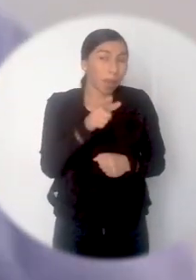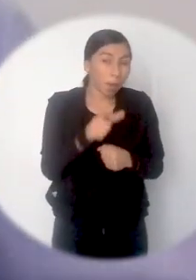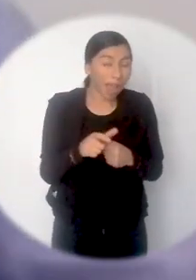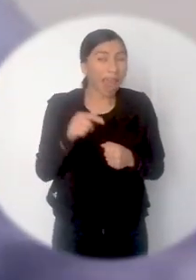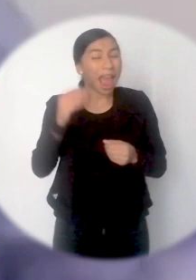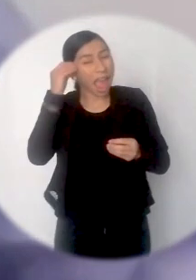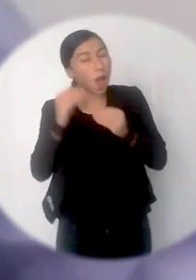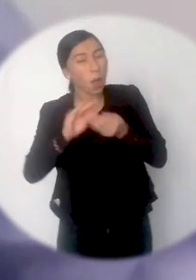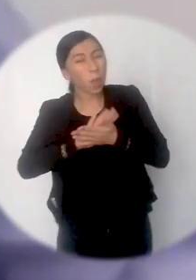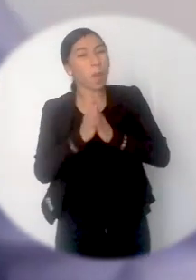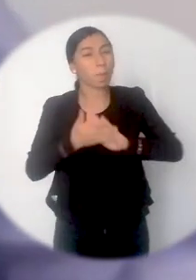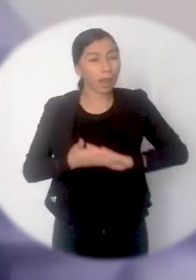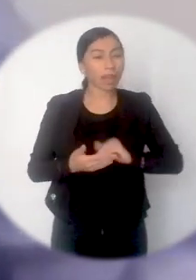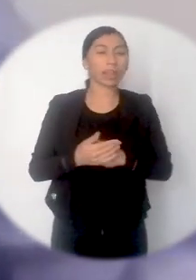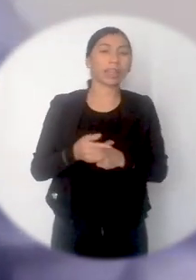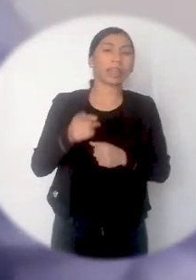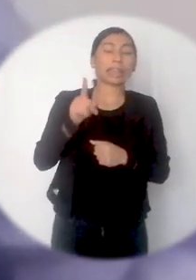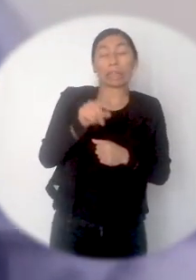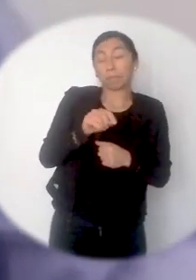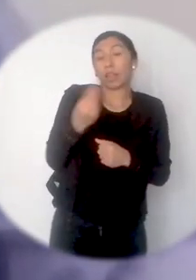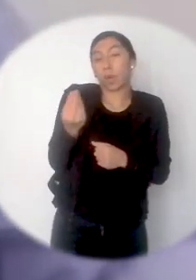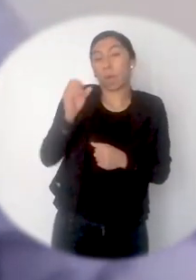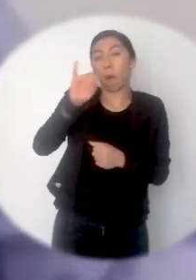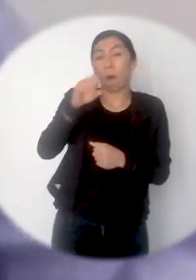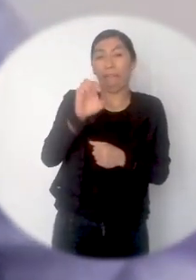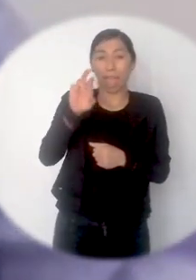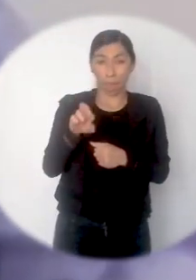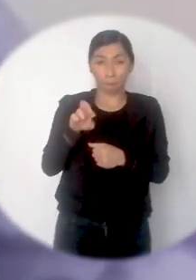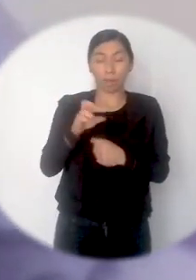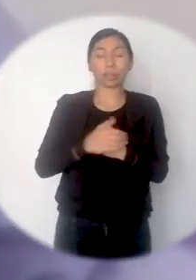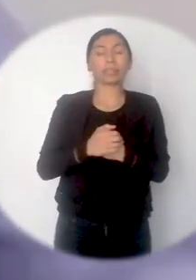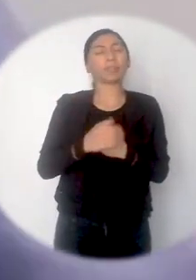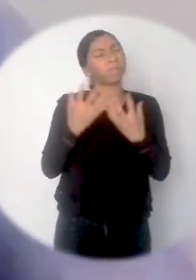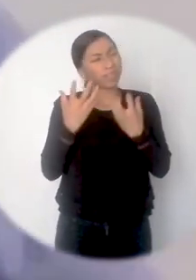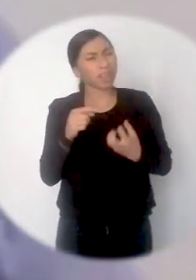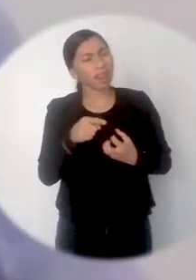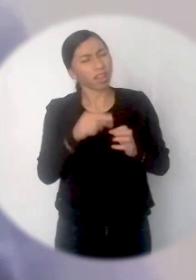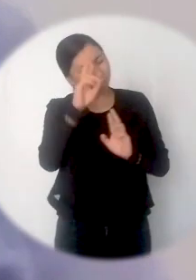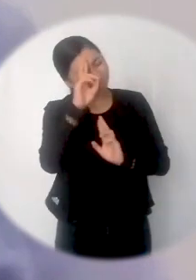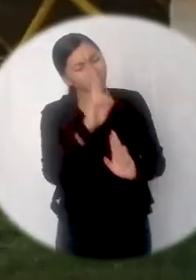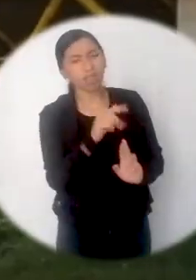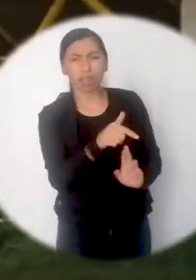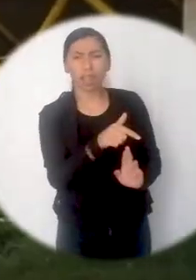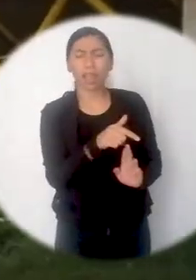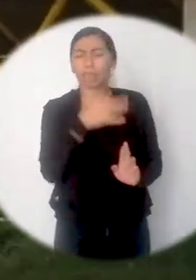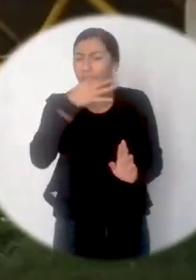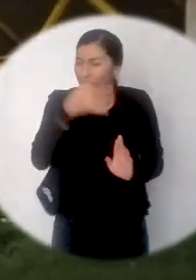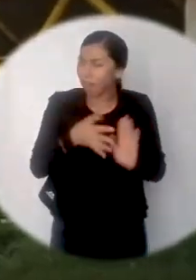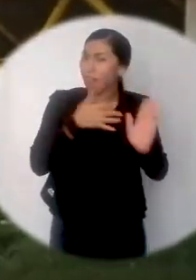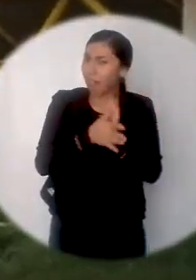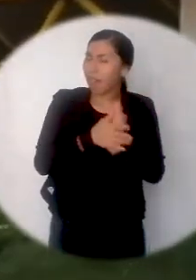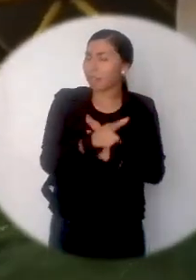momento y que fruto de los acuerdos de paz están ante la JEP, que se haga el reconocimiento a